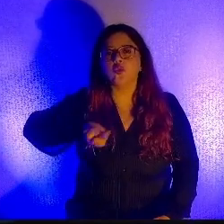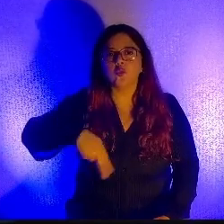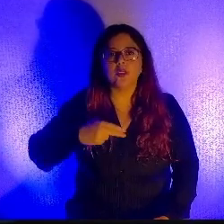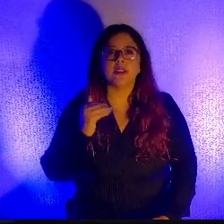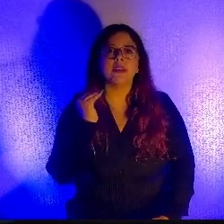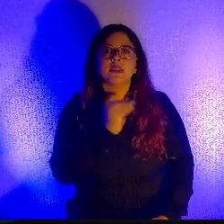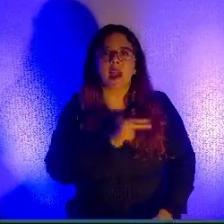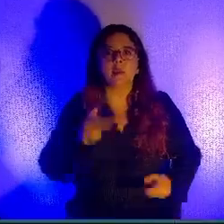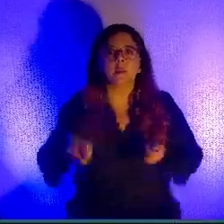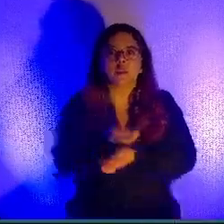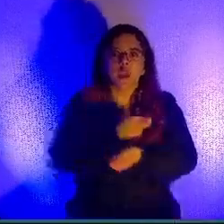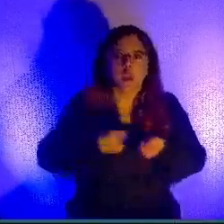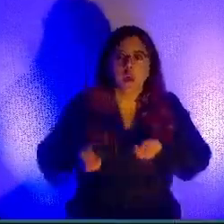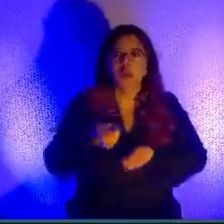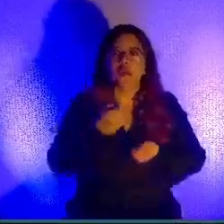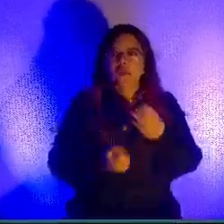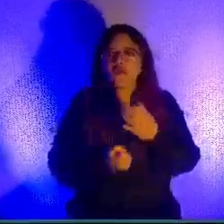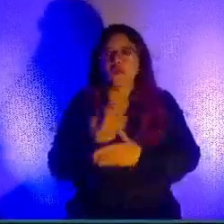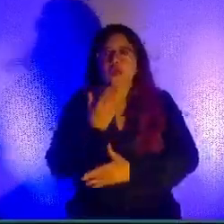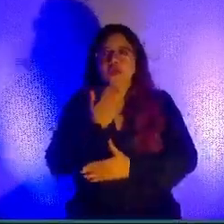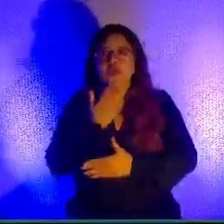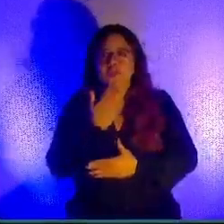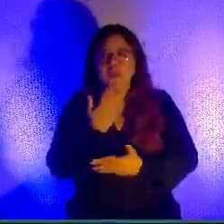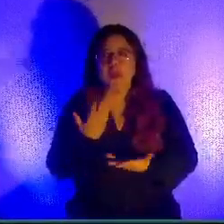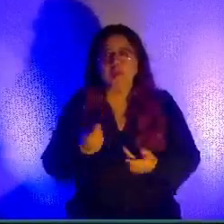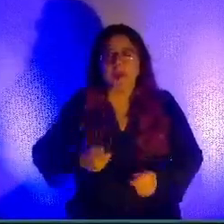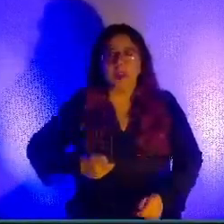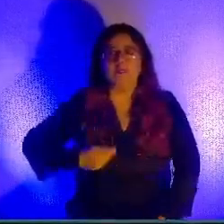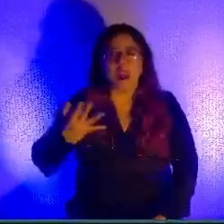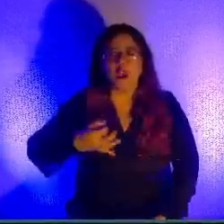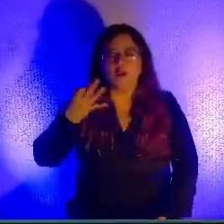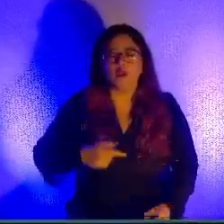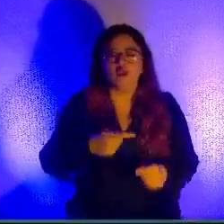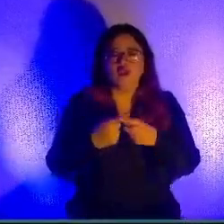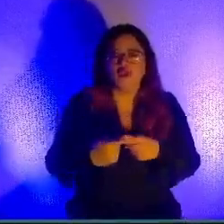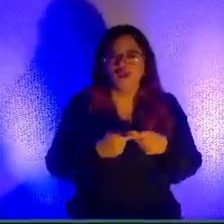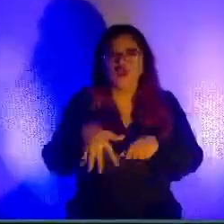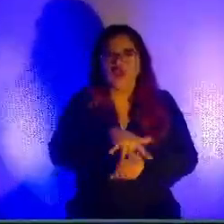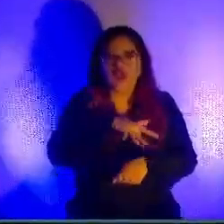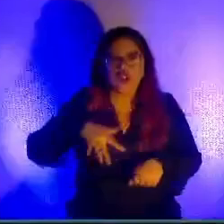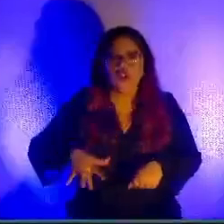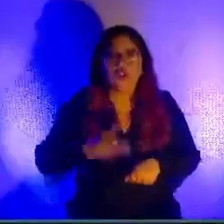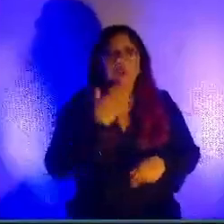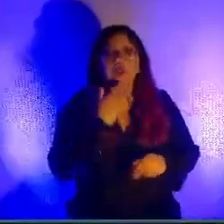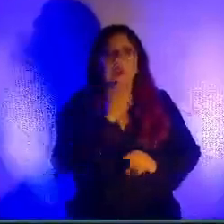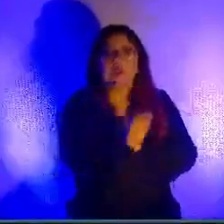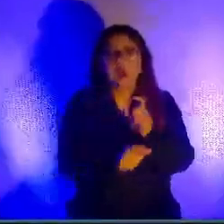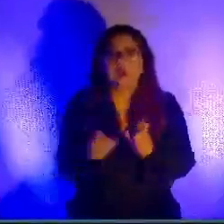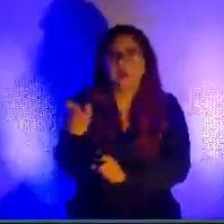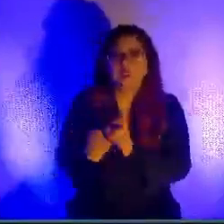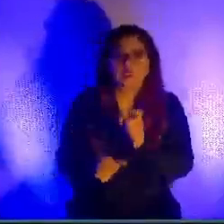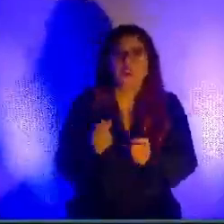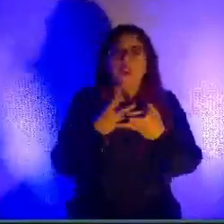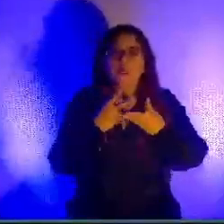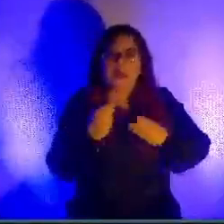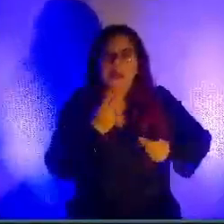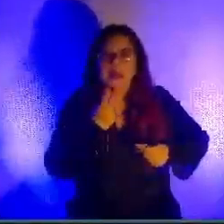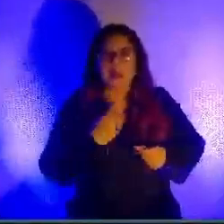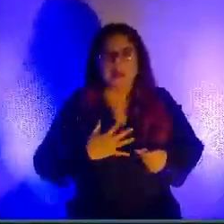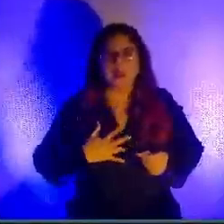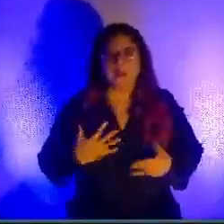acelerar los negocios para crear modelos de negocios que generen valor social valor para las vidas no para nuestra calidad